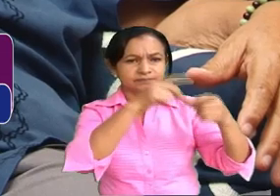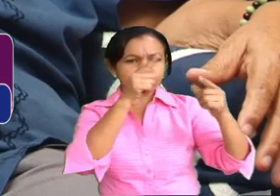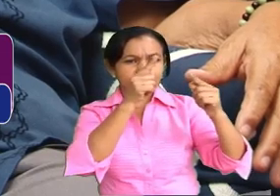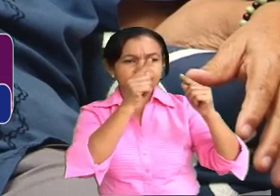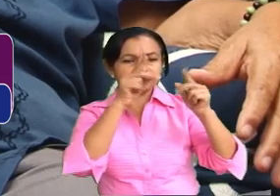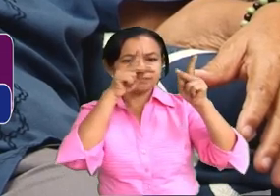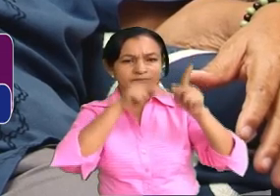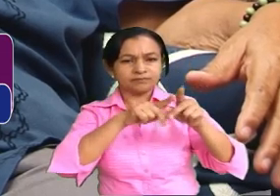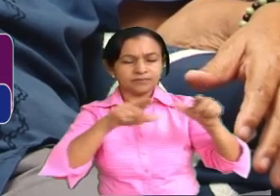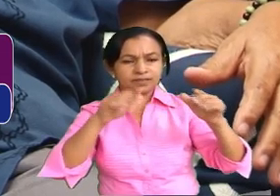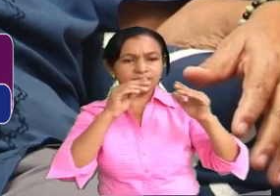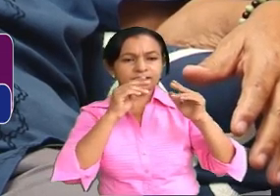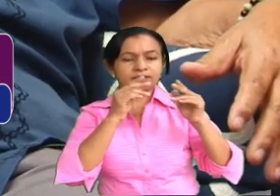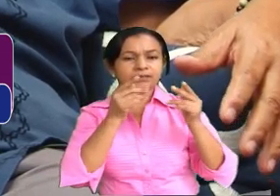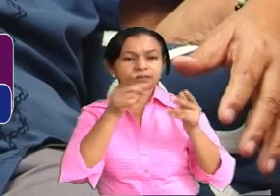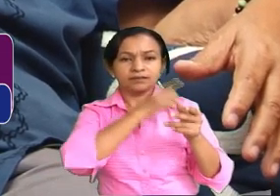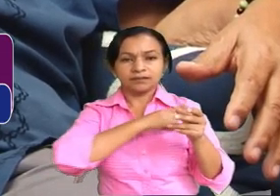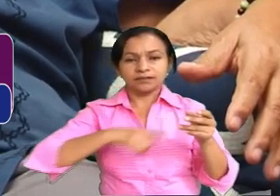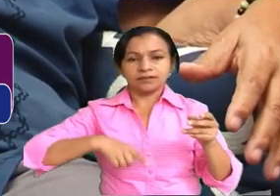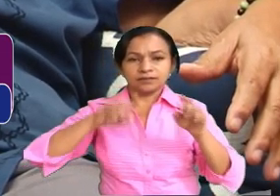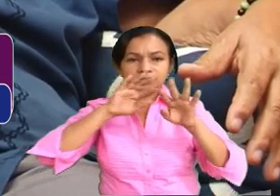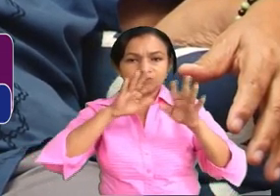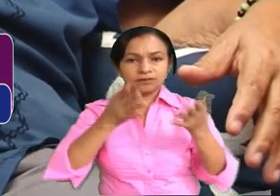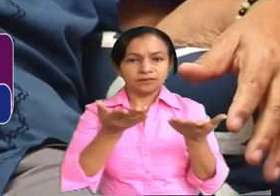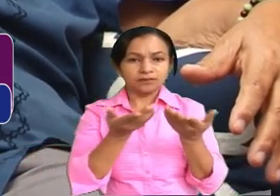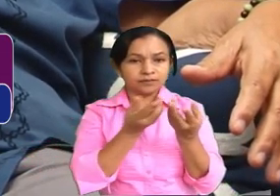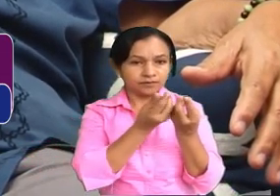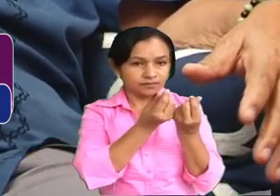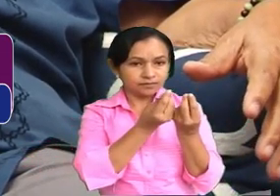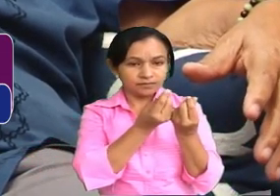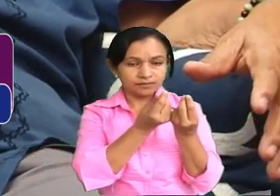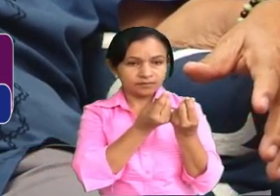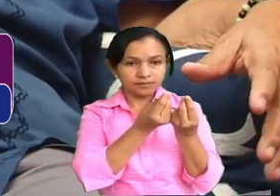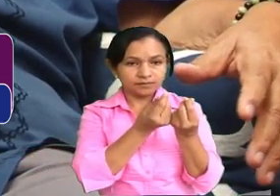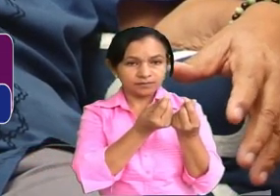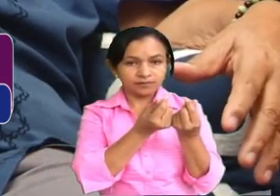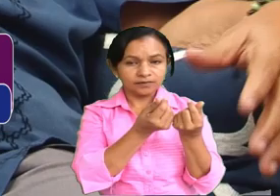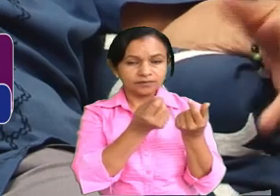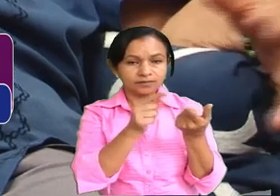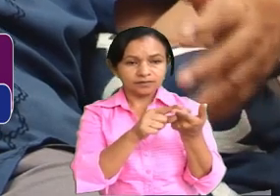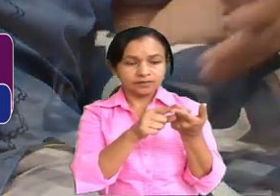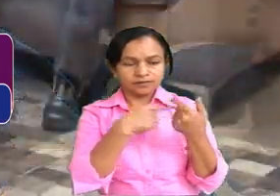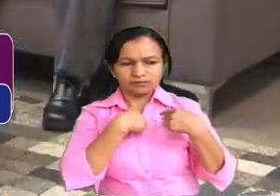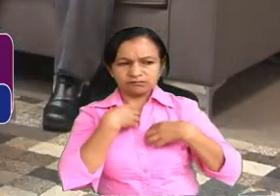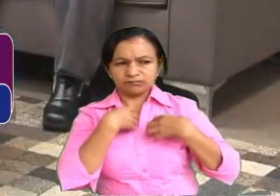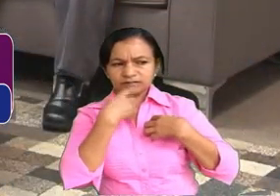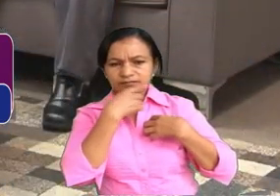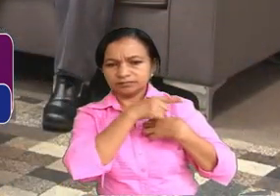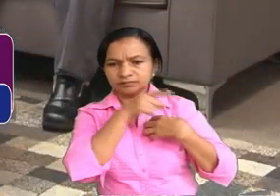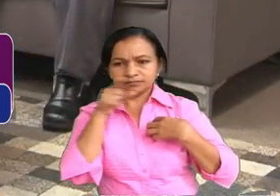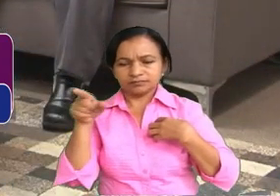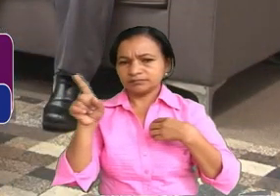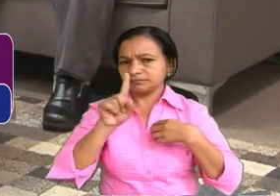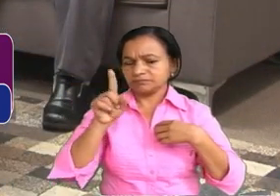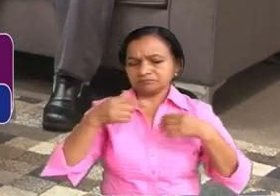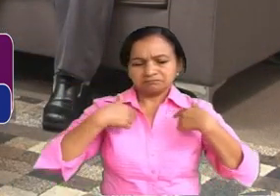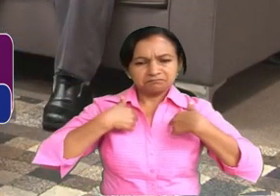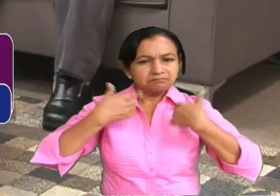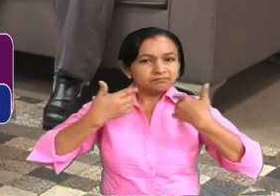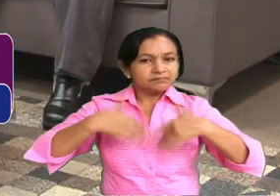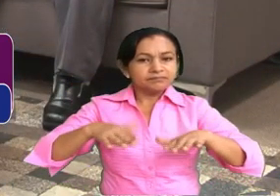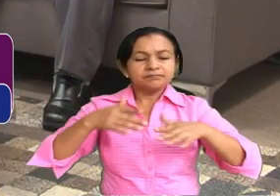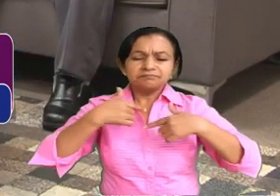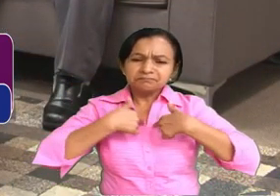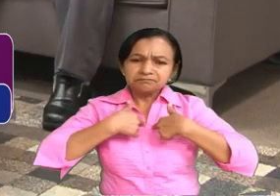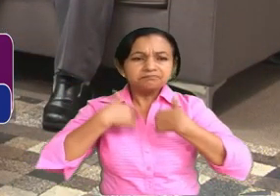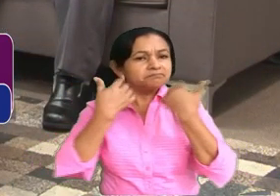que dice la diputada de bono la productivo. Sí, usuracero. Sí, usuracero y todo eso. No, que me va a llegar